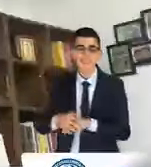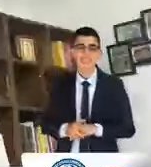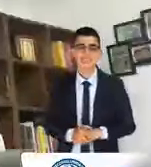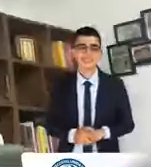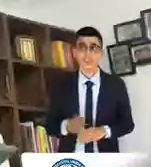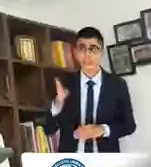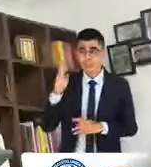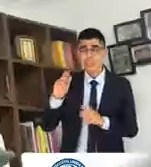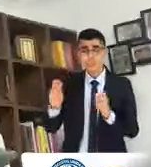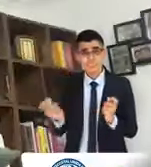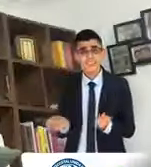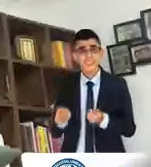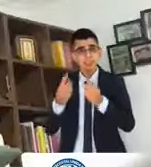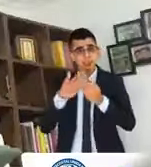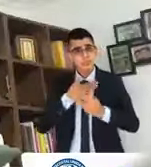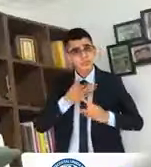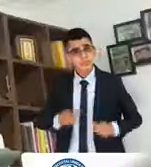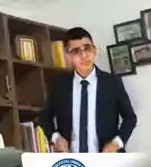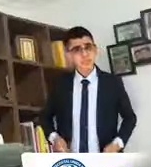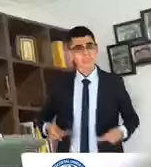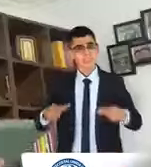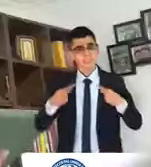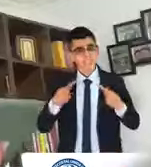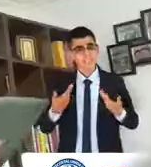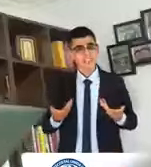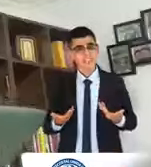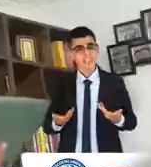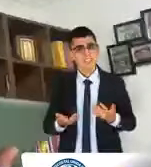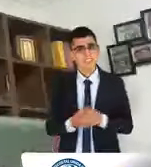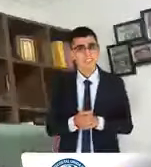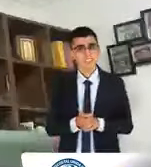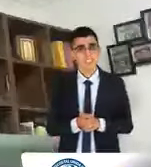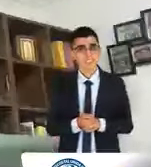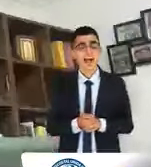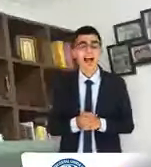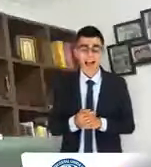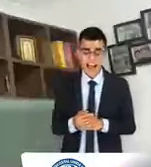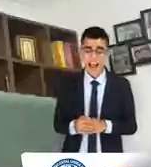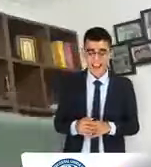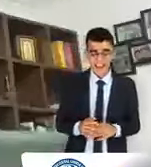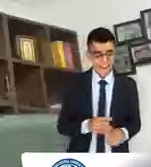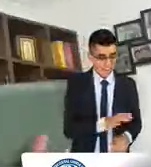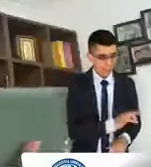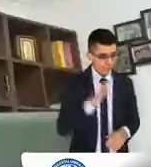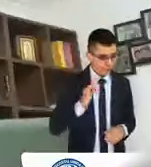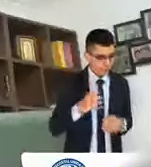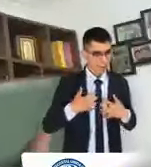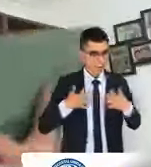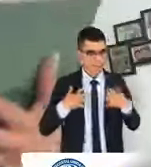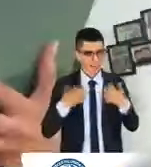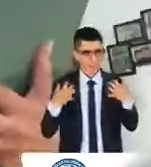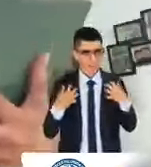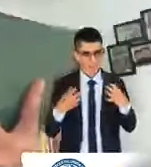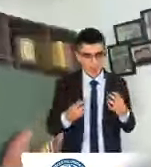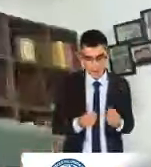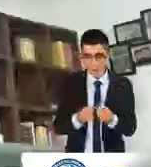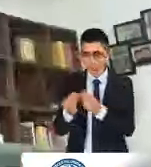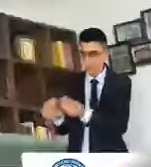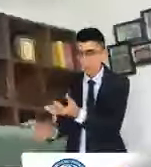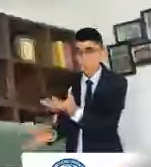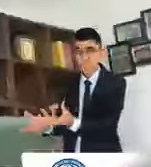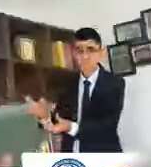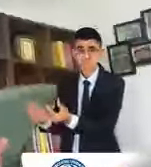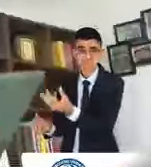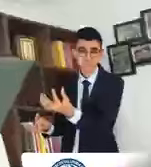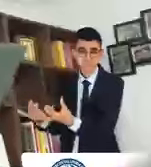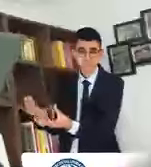vida. Y dice la Biblia que es un holocausto. El holocausto era una ofrenda que se consumía toda y